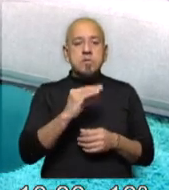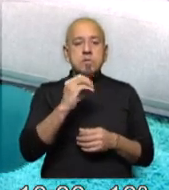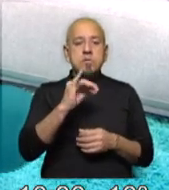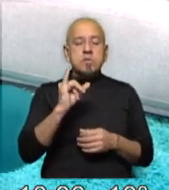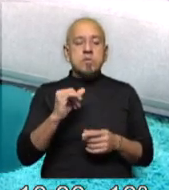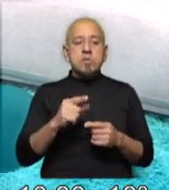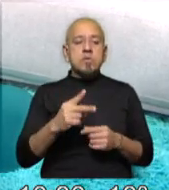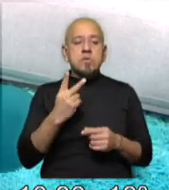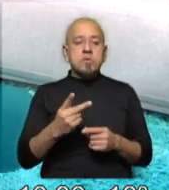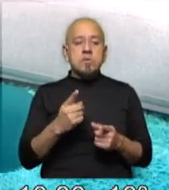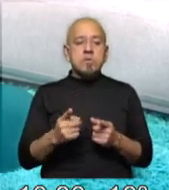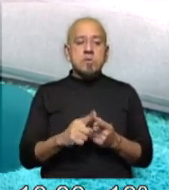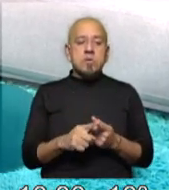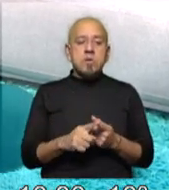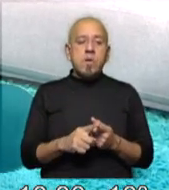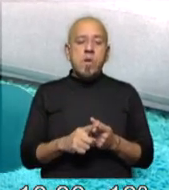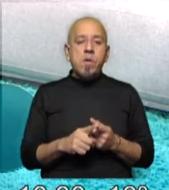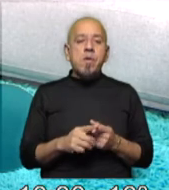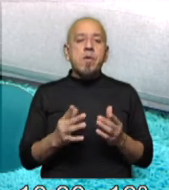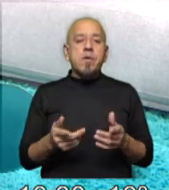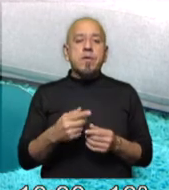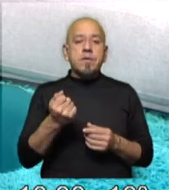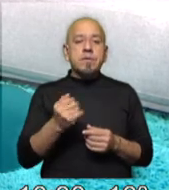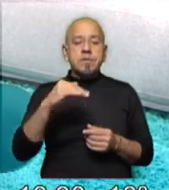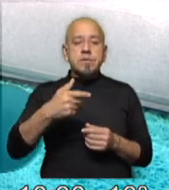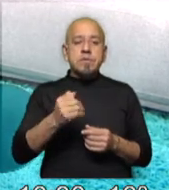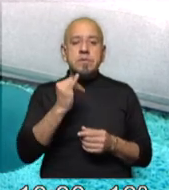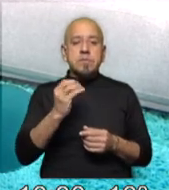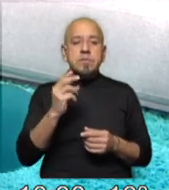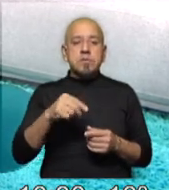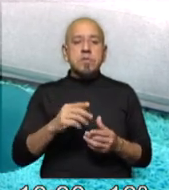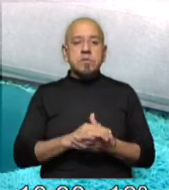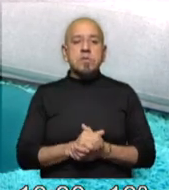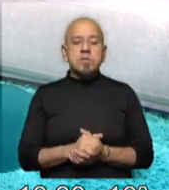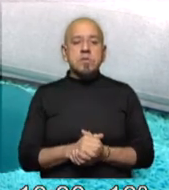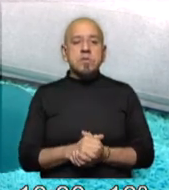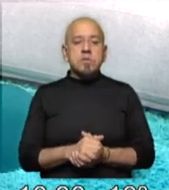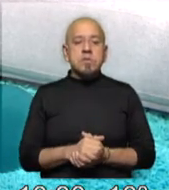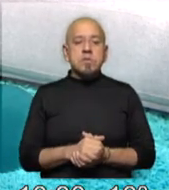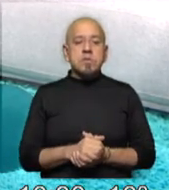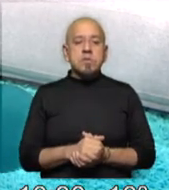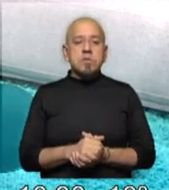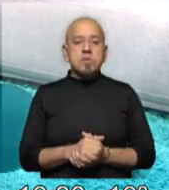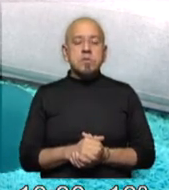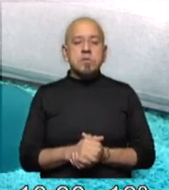Sí. Es una muy buena serie. El que tenga Amazon, bueno, a por ella. Tiene un 4